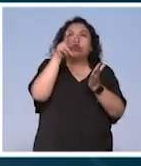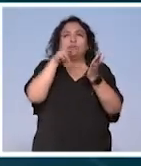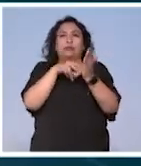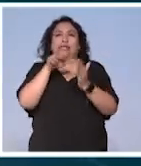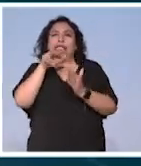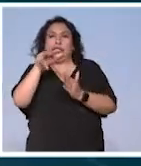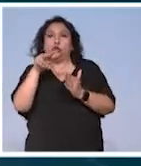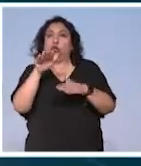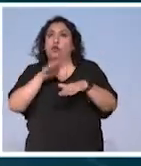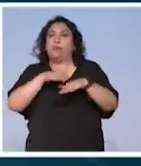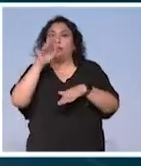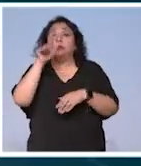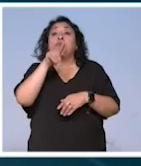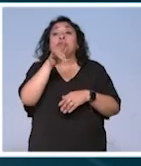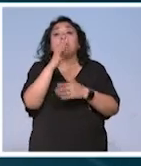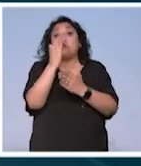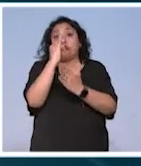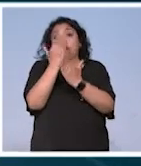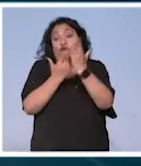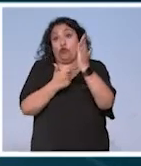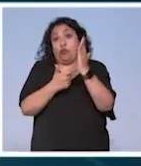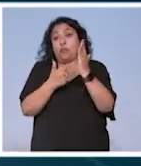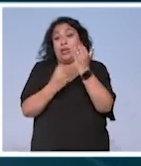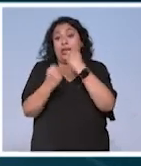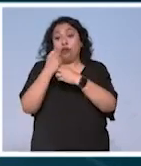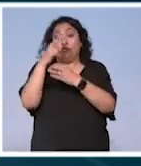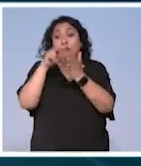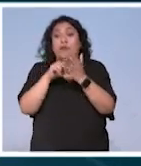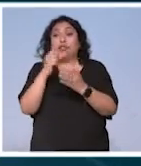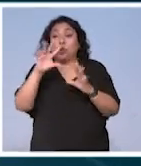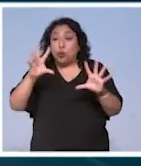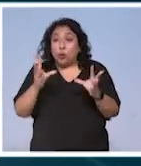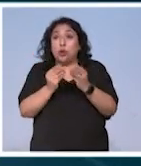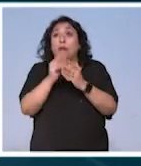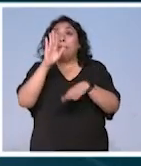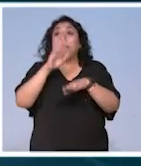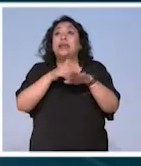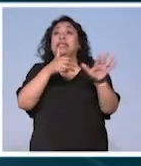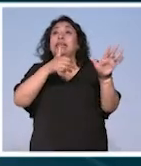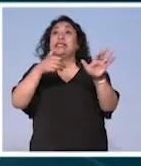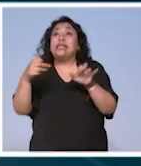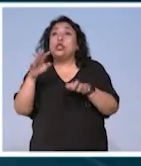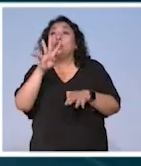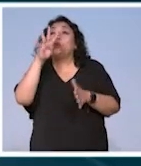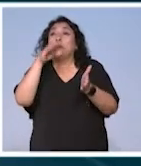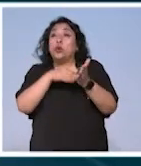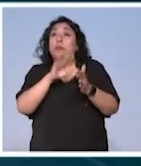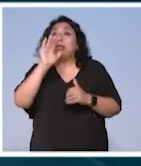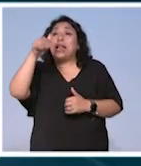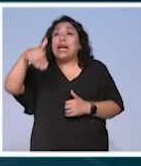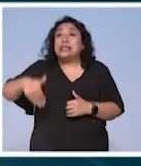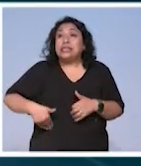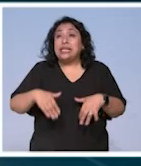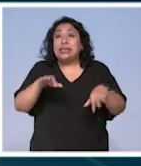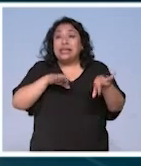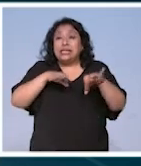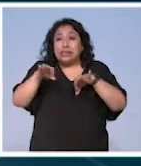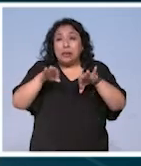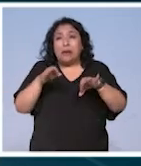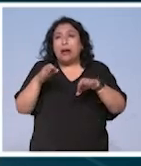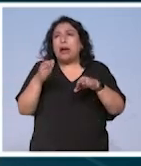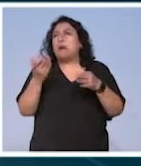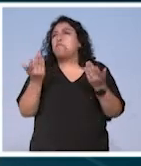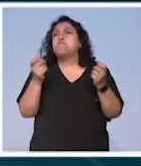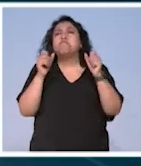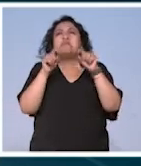2018. Según el informe, en 2021 se contabilizaron más de 604.000 accidentes de trabajo, equivalentes